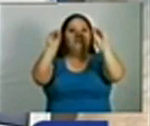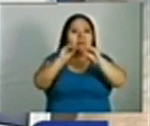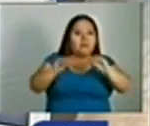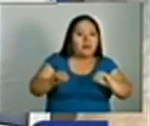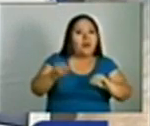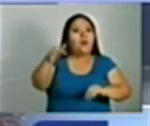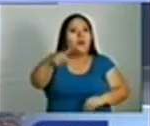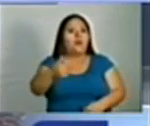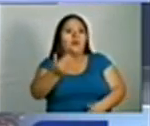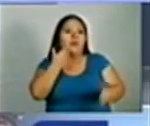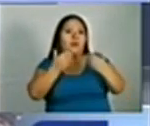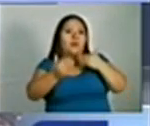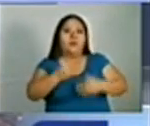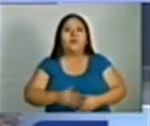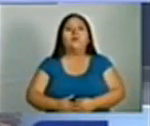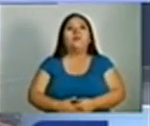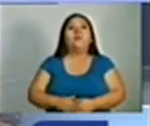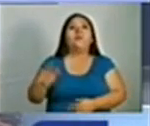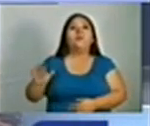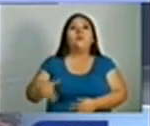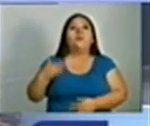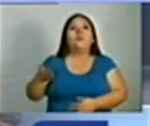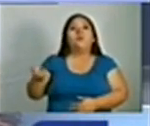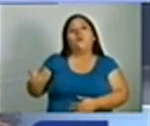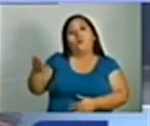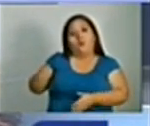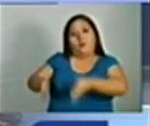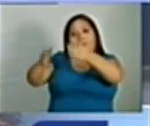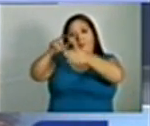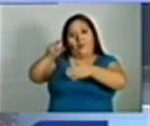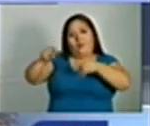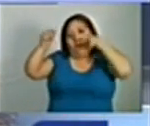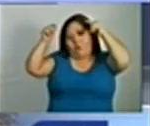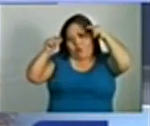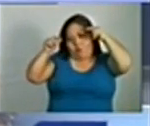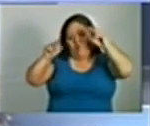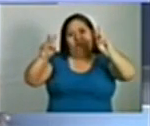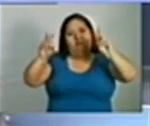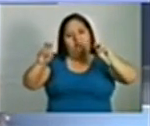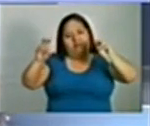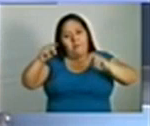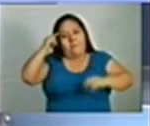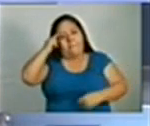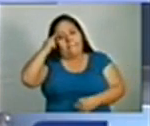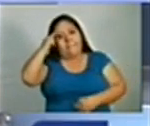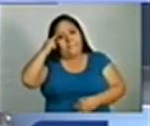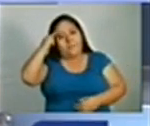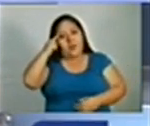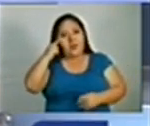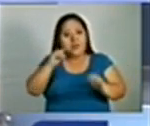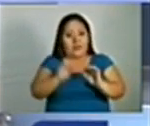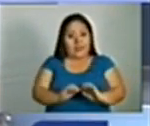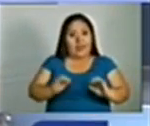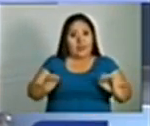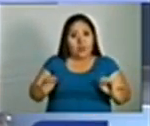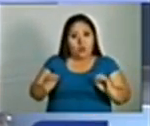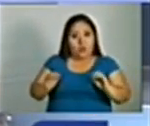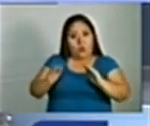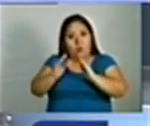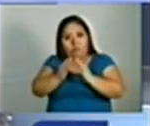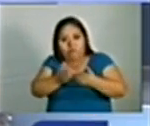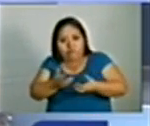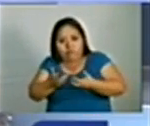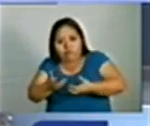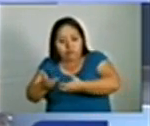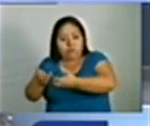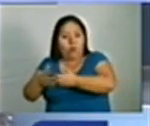con el detalle de la información, porque el Fondo de las Naciones Unidas, esto para la infancia, estima que la migración de niños en la región ha alcanzado